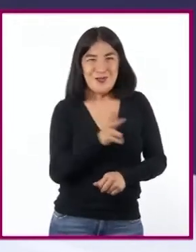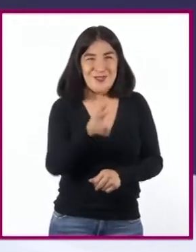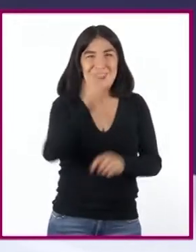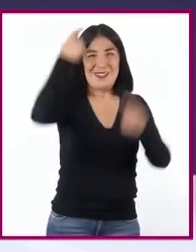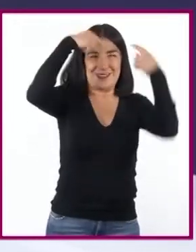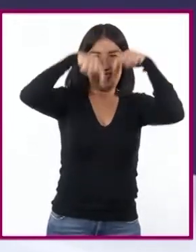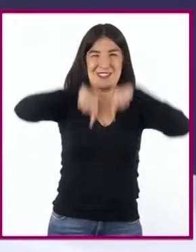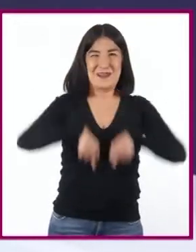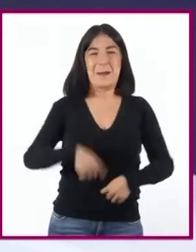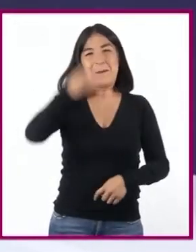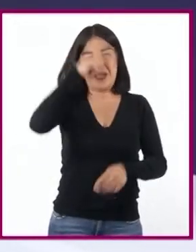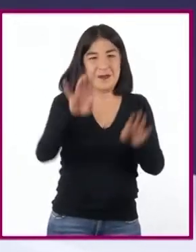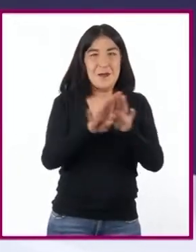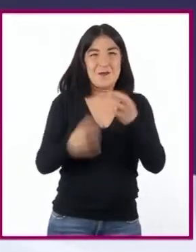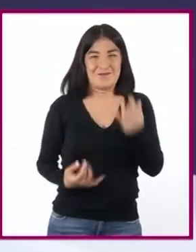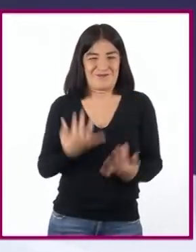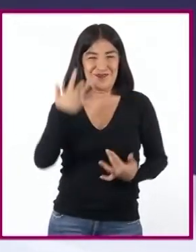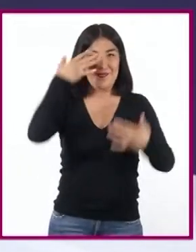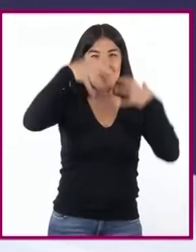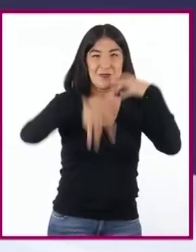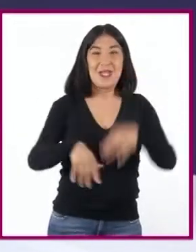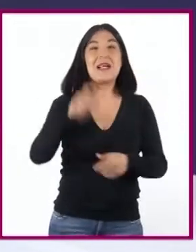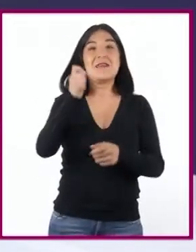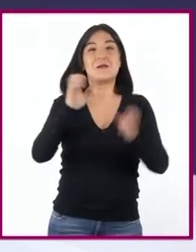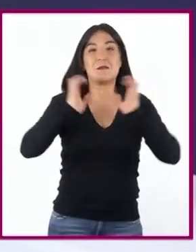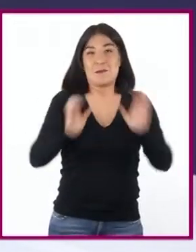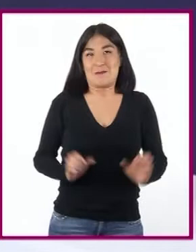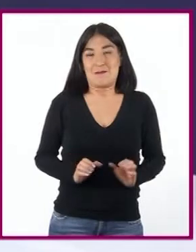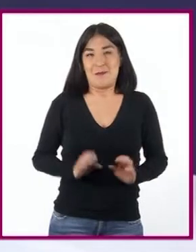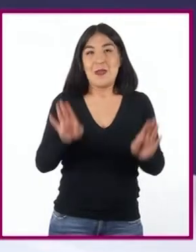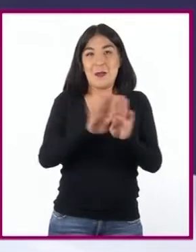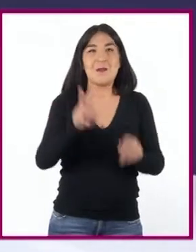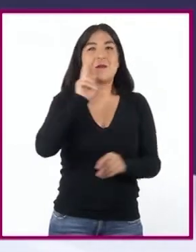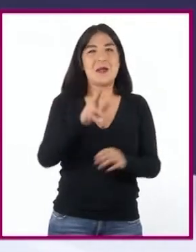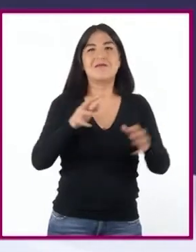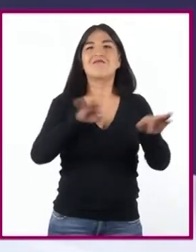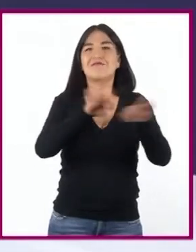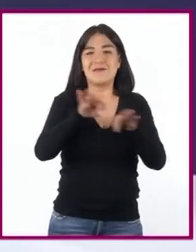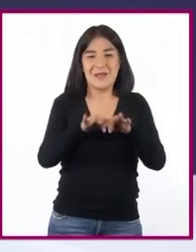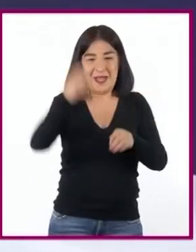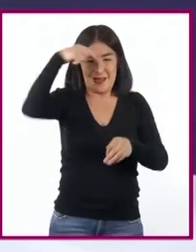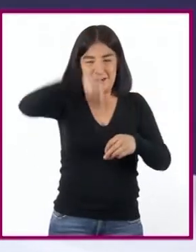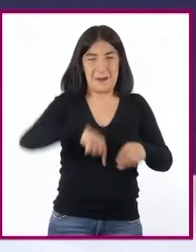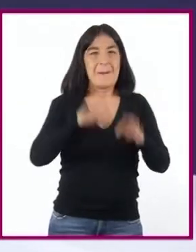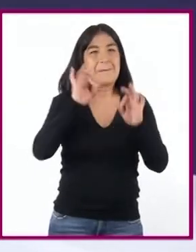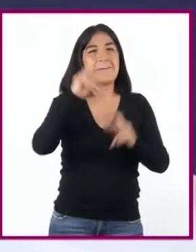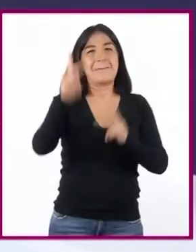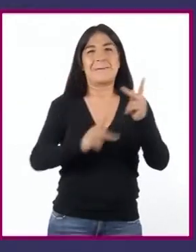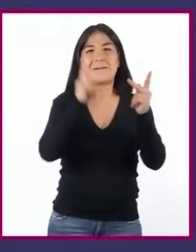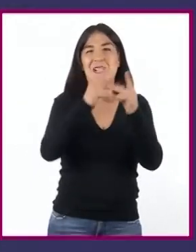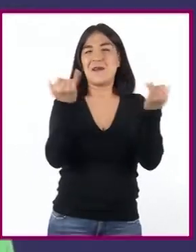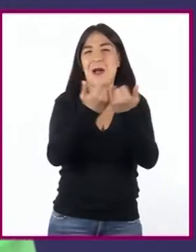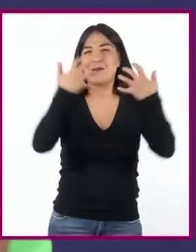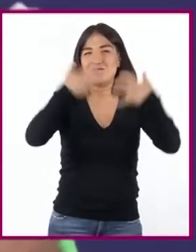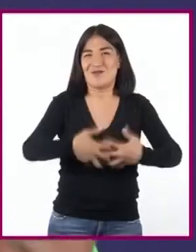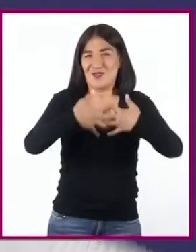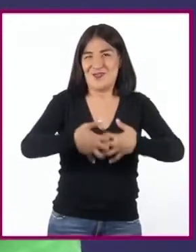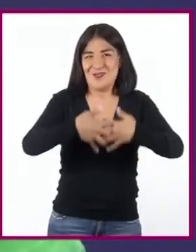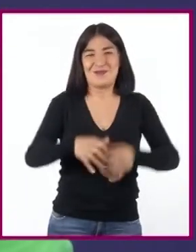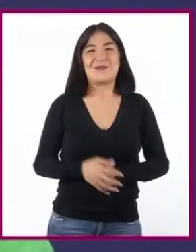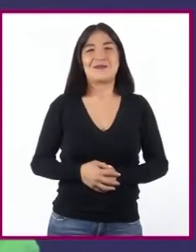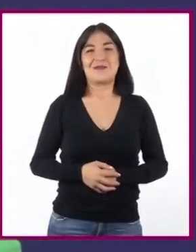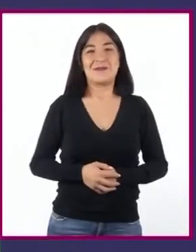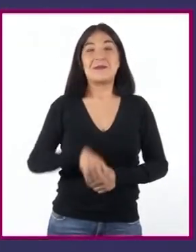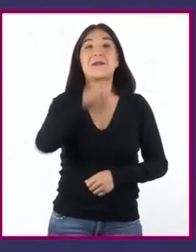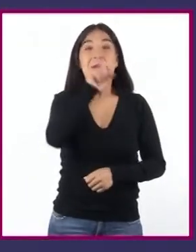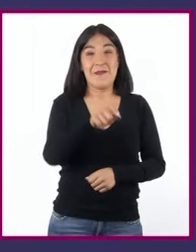células para que realicen su trabajo y el cuerpo se encuentre, bueno, se encuentre trabajando como una perfecta máquina. Y también